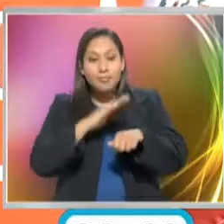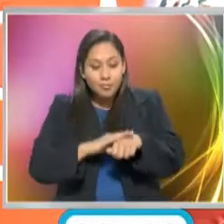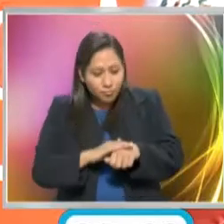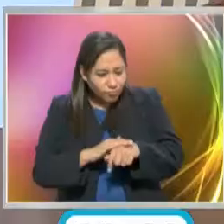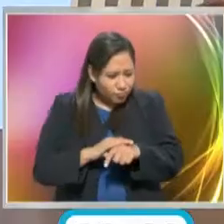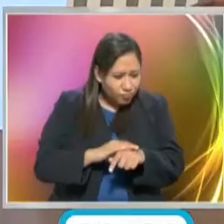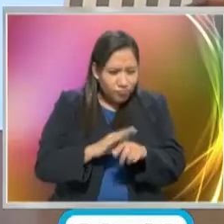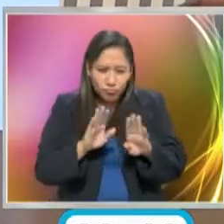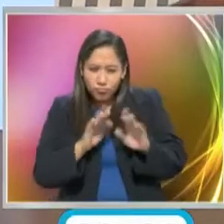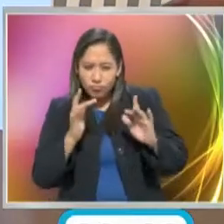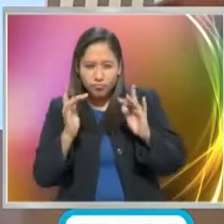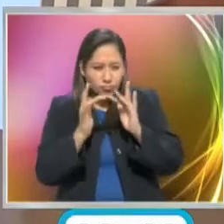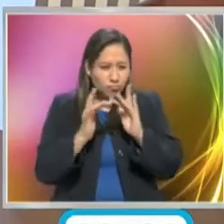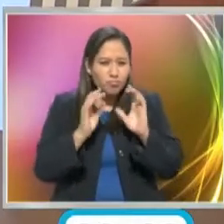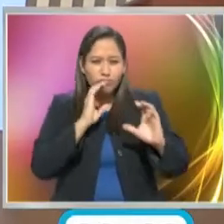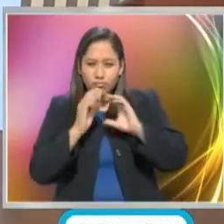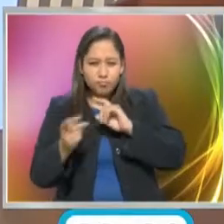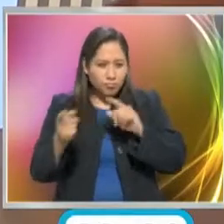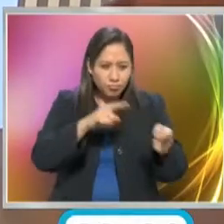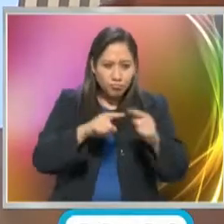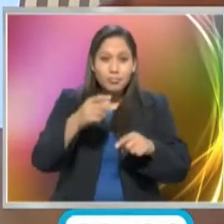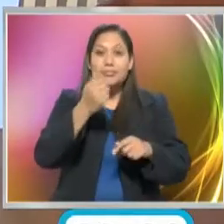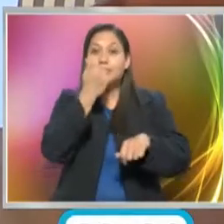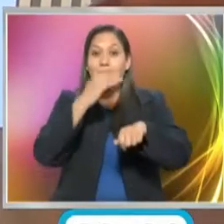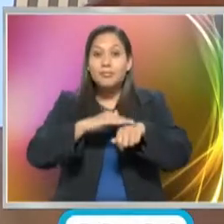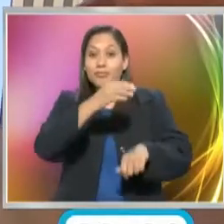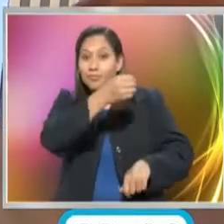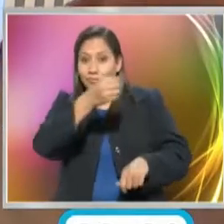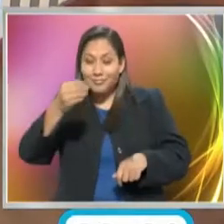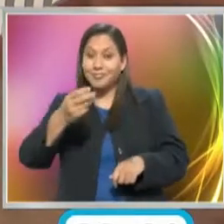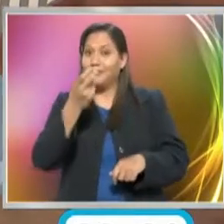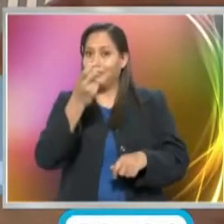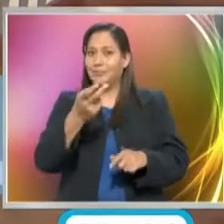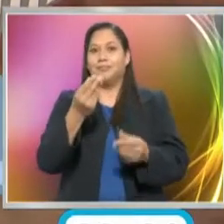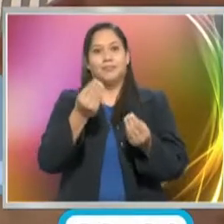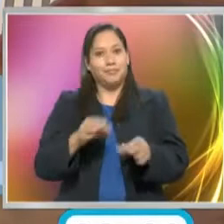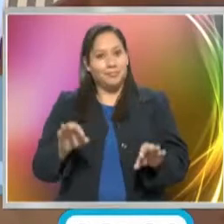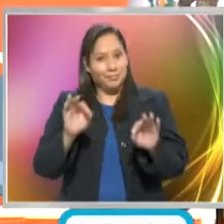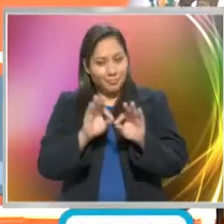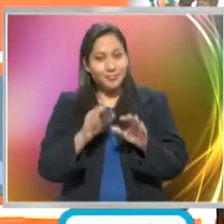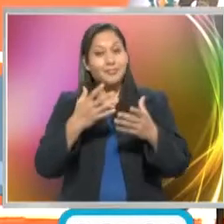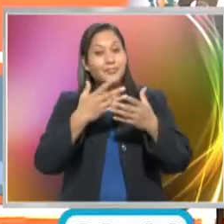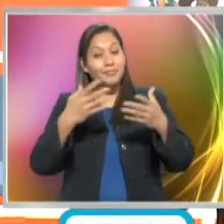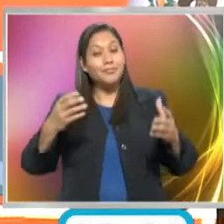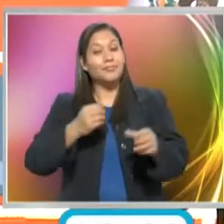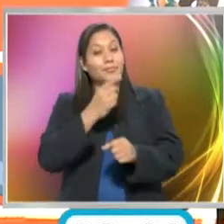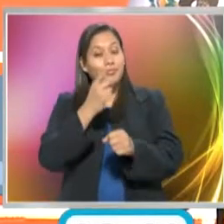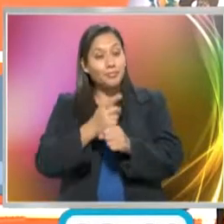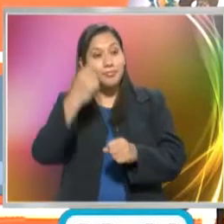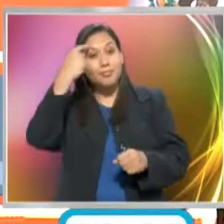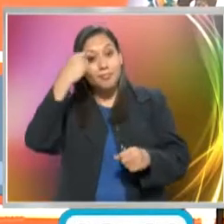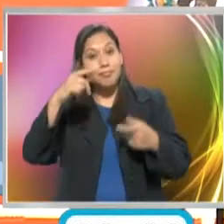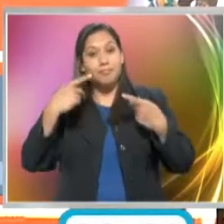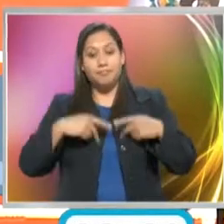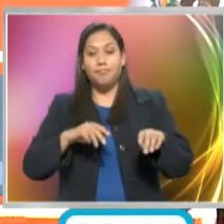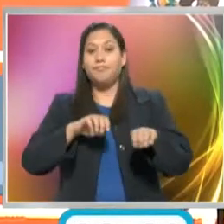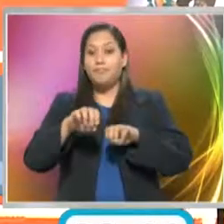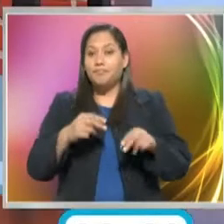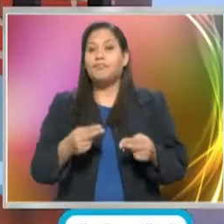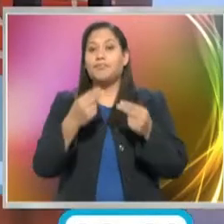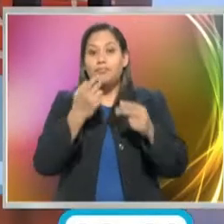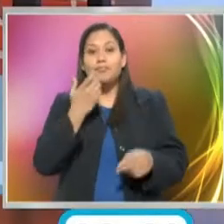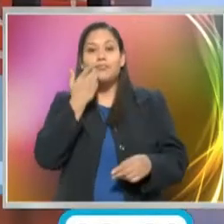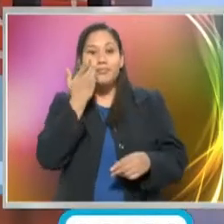pero ahora ya existe mucha comunicación virtual. Sin duda. Ahora la mercadotecnia digital se está encargando de hacer